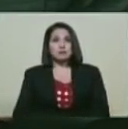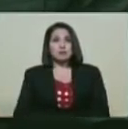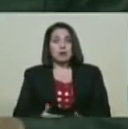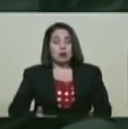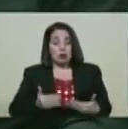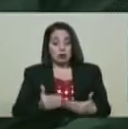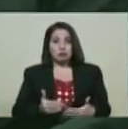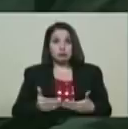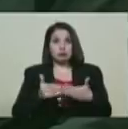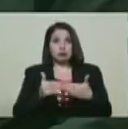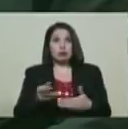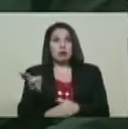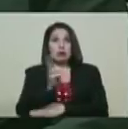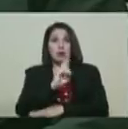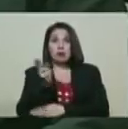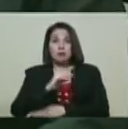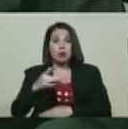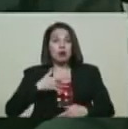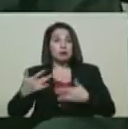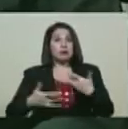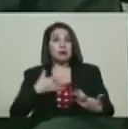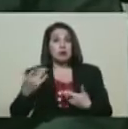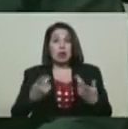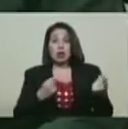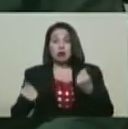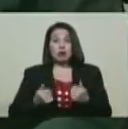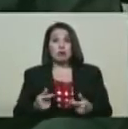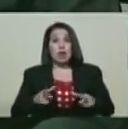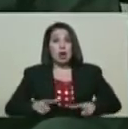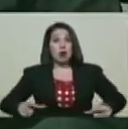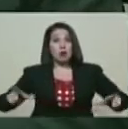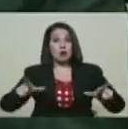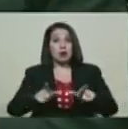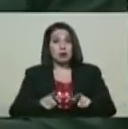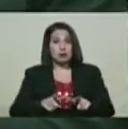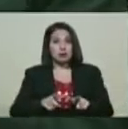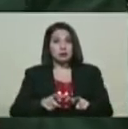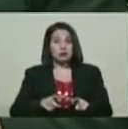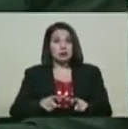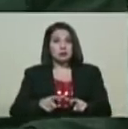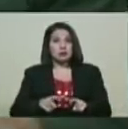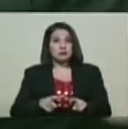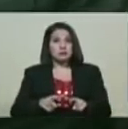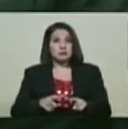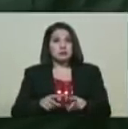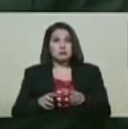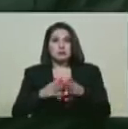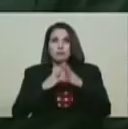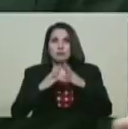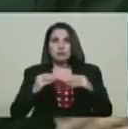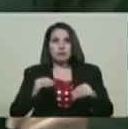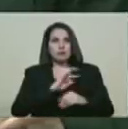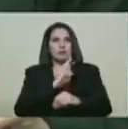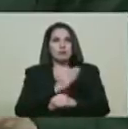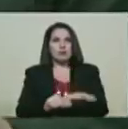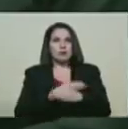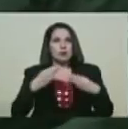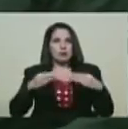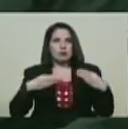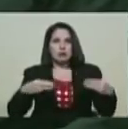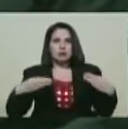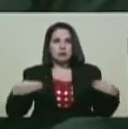de reactivar la economía local, presidente, va a permitir alcaldías y gobernaciones y el Poder Popular